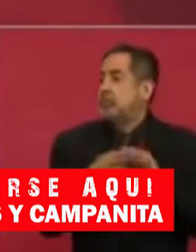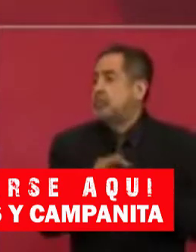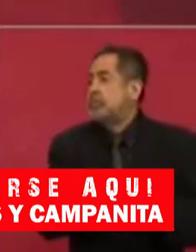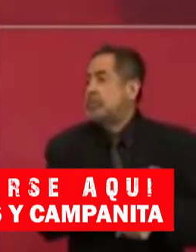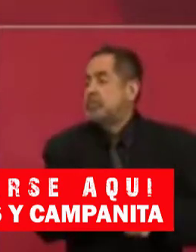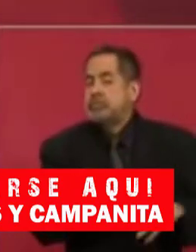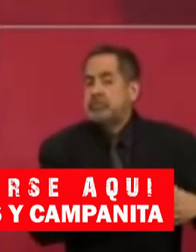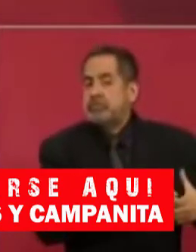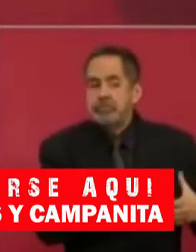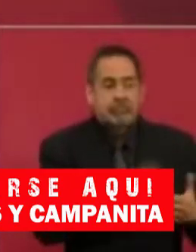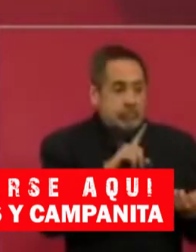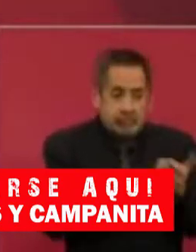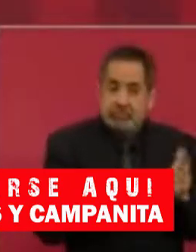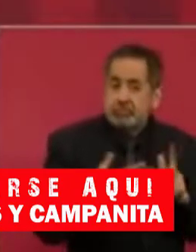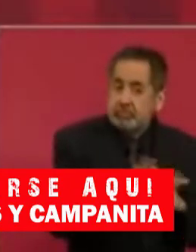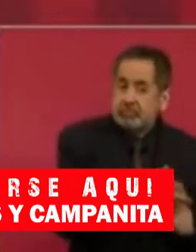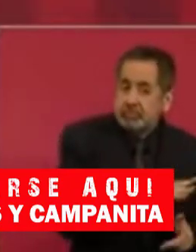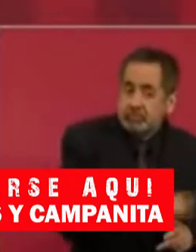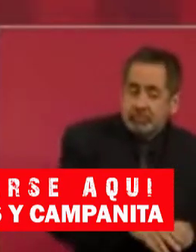ese crimen,